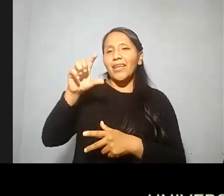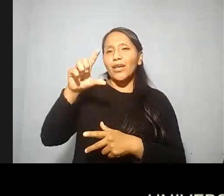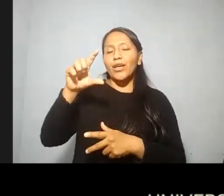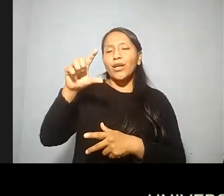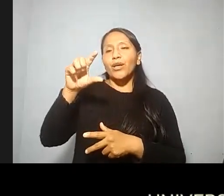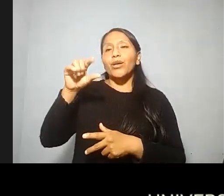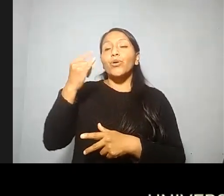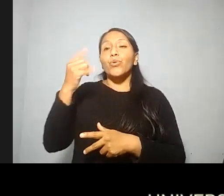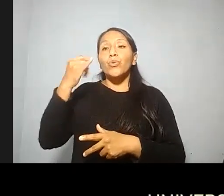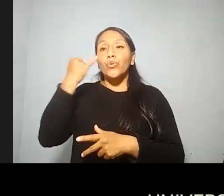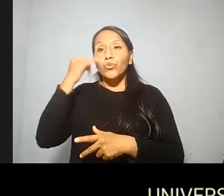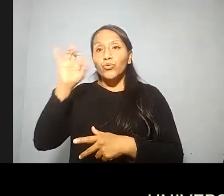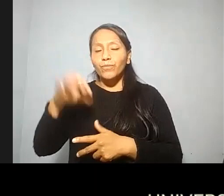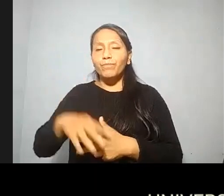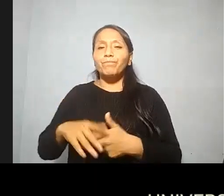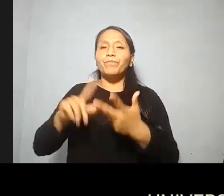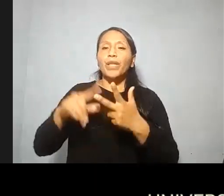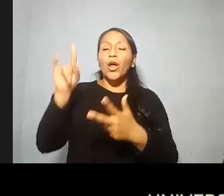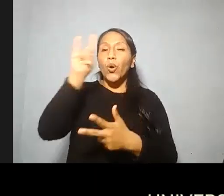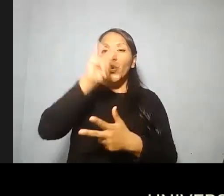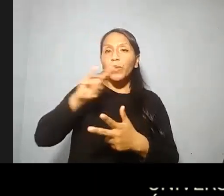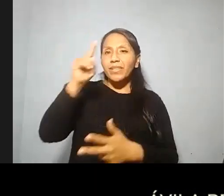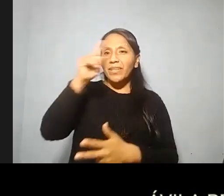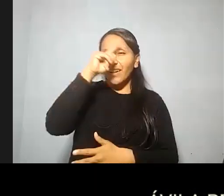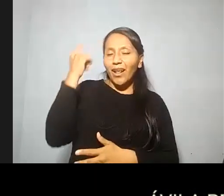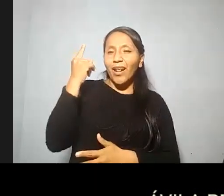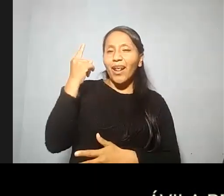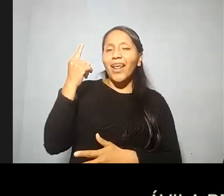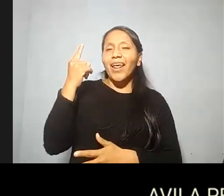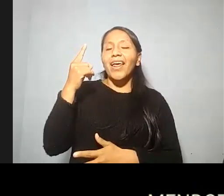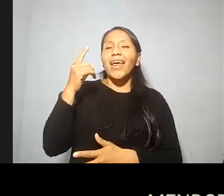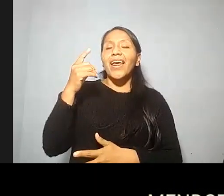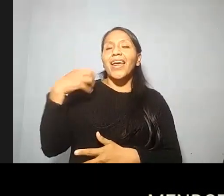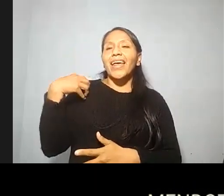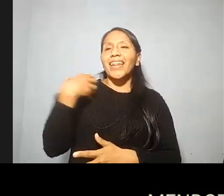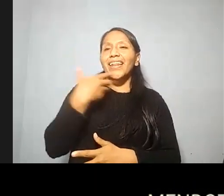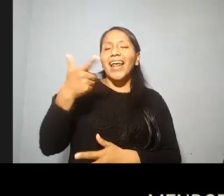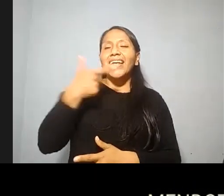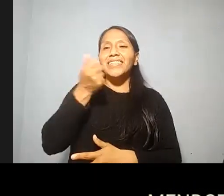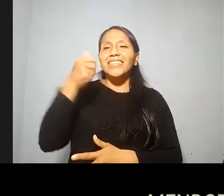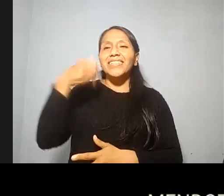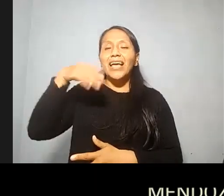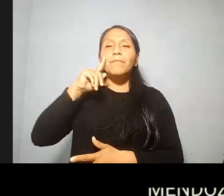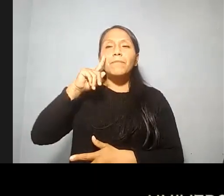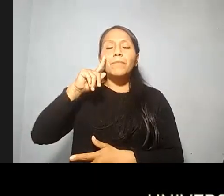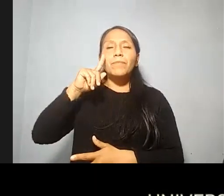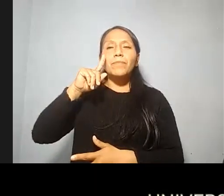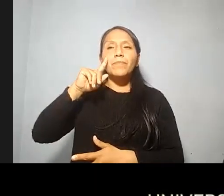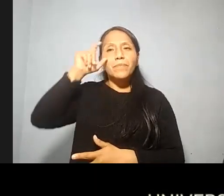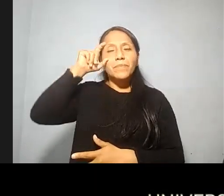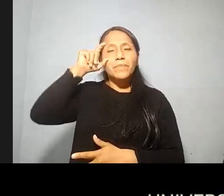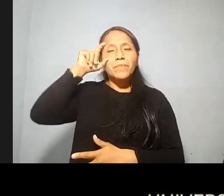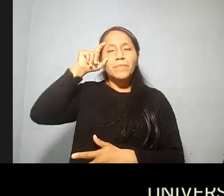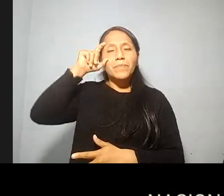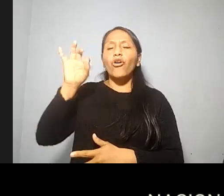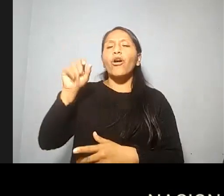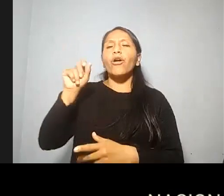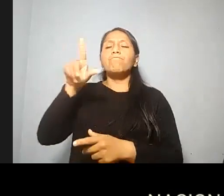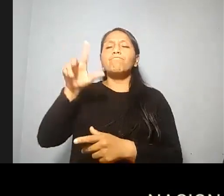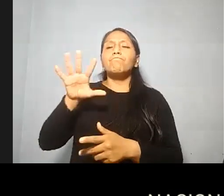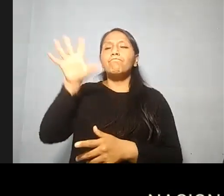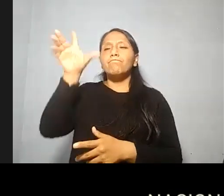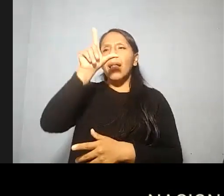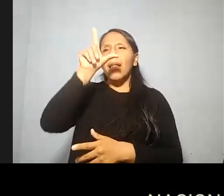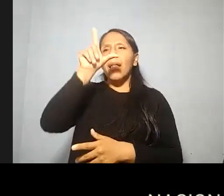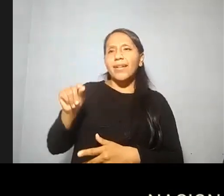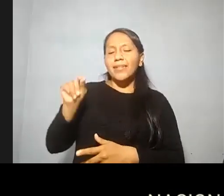La Universidad Nacional de General Sarmiento, representando más al centro